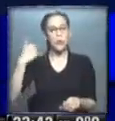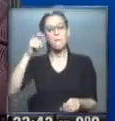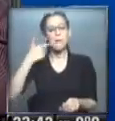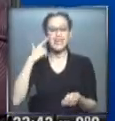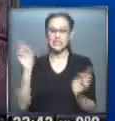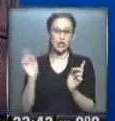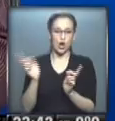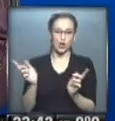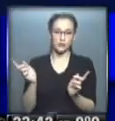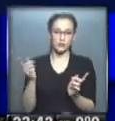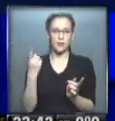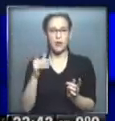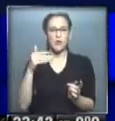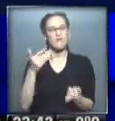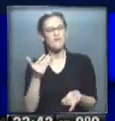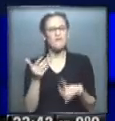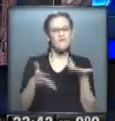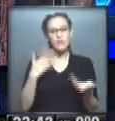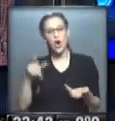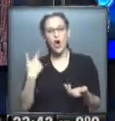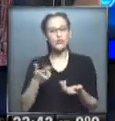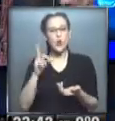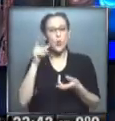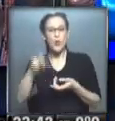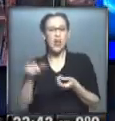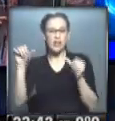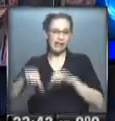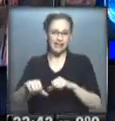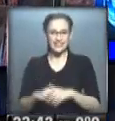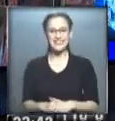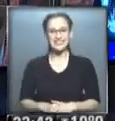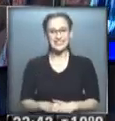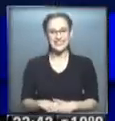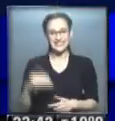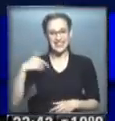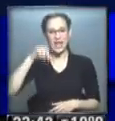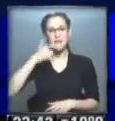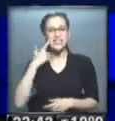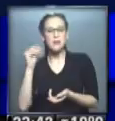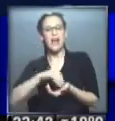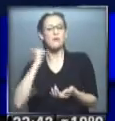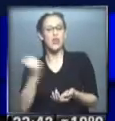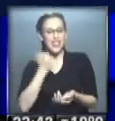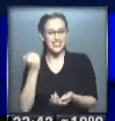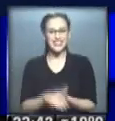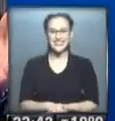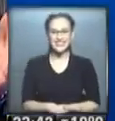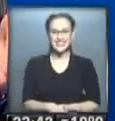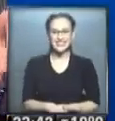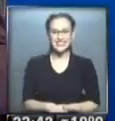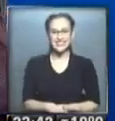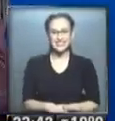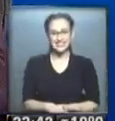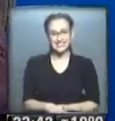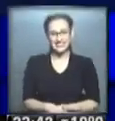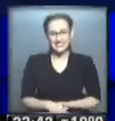¿Los fanáticos de Mascherano? Claro. No importa. A los de Messi les llevo otra calidad. Bueno. ¿Qué me hace?